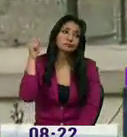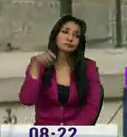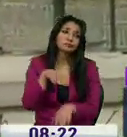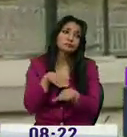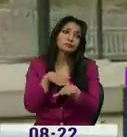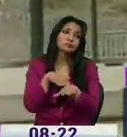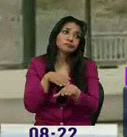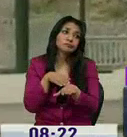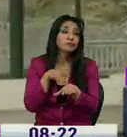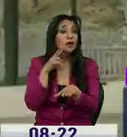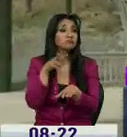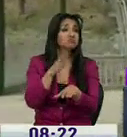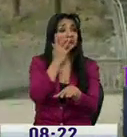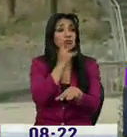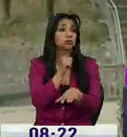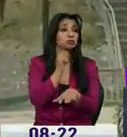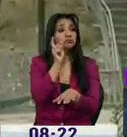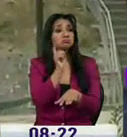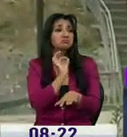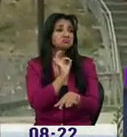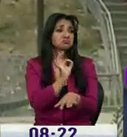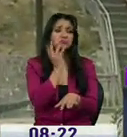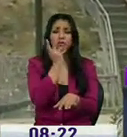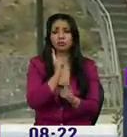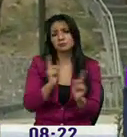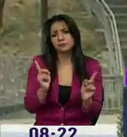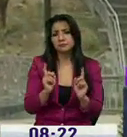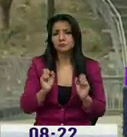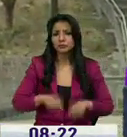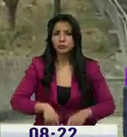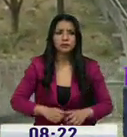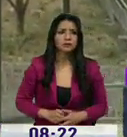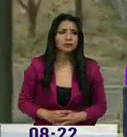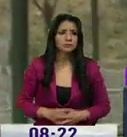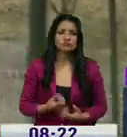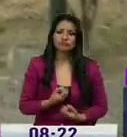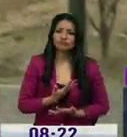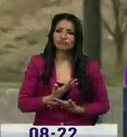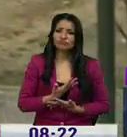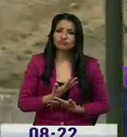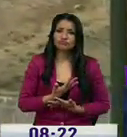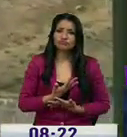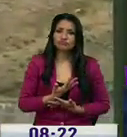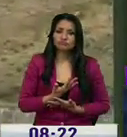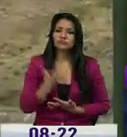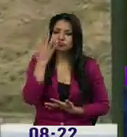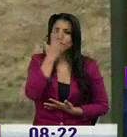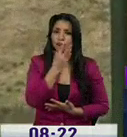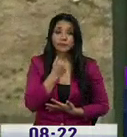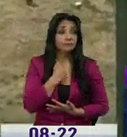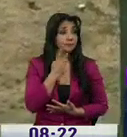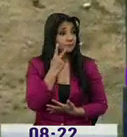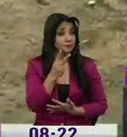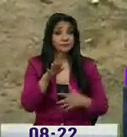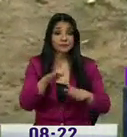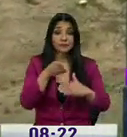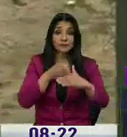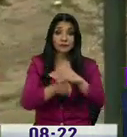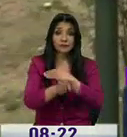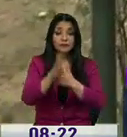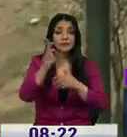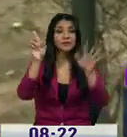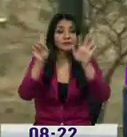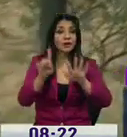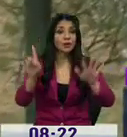es que ese trayecto sea diferente, tenga un componente estético. He visto murales aquí en el túnel de San